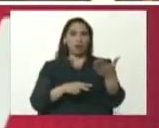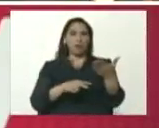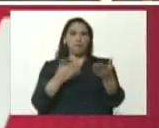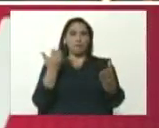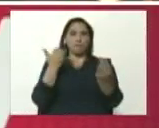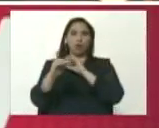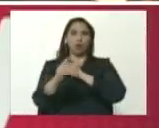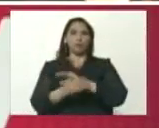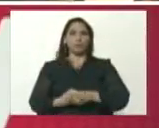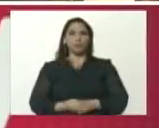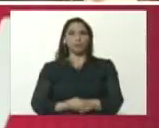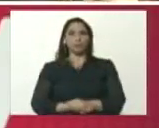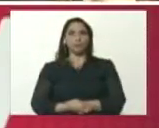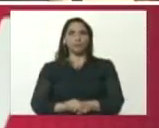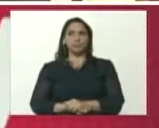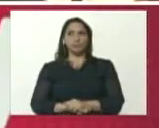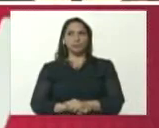aquí